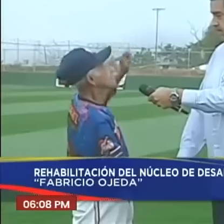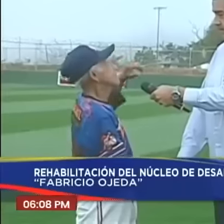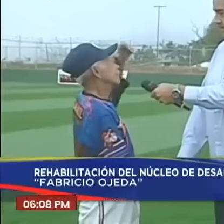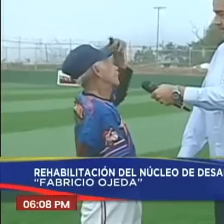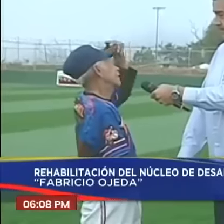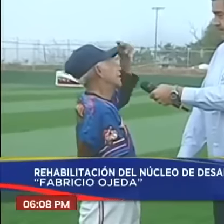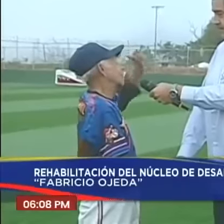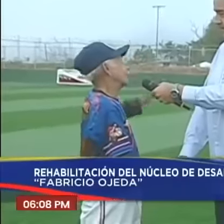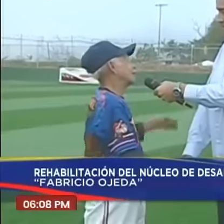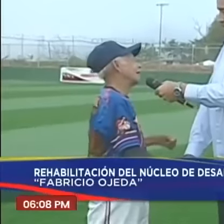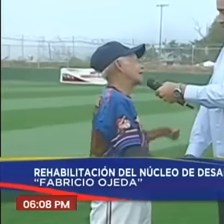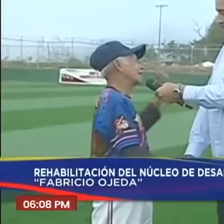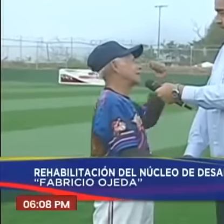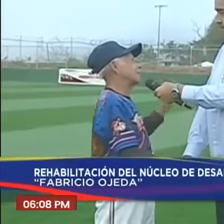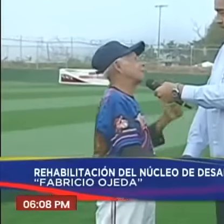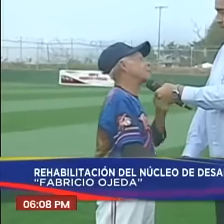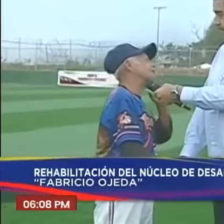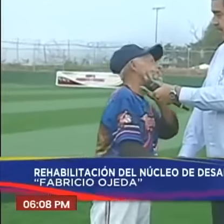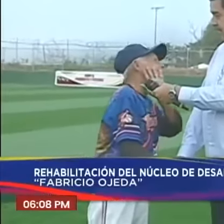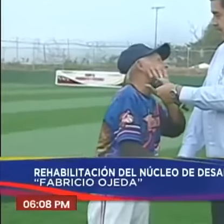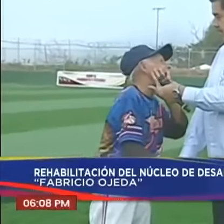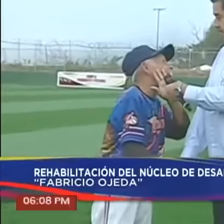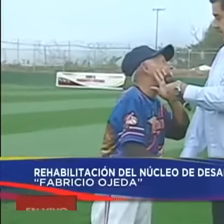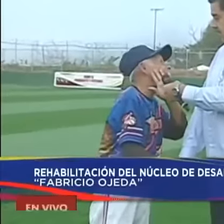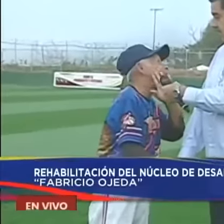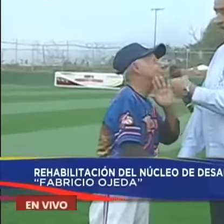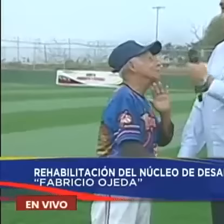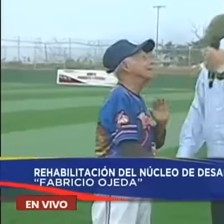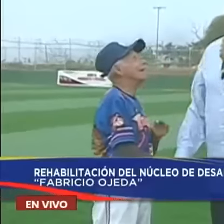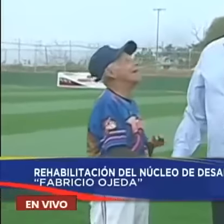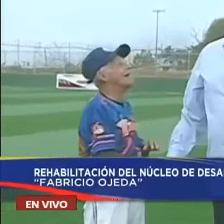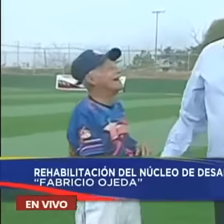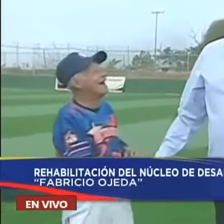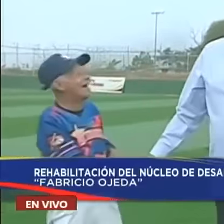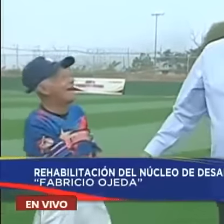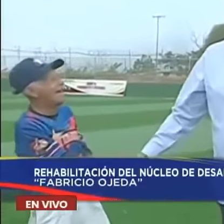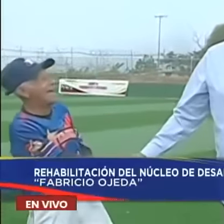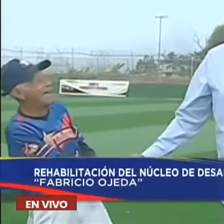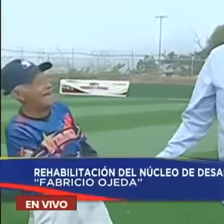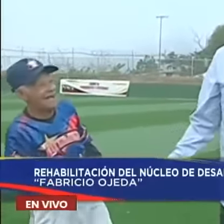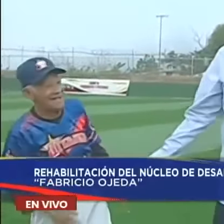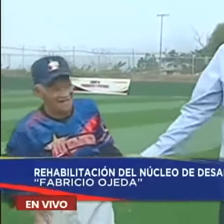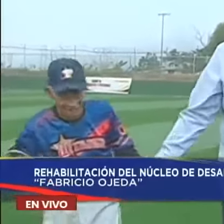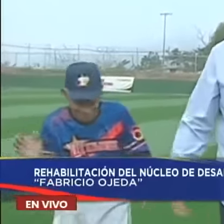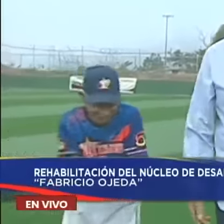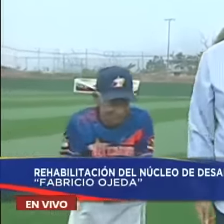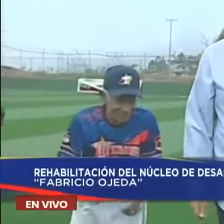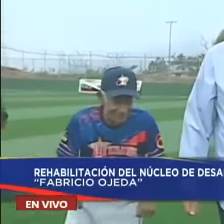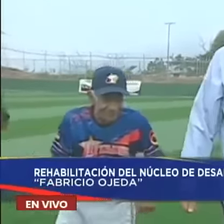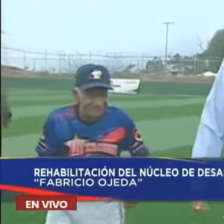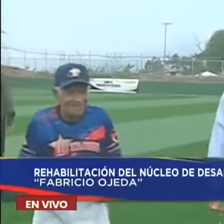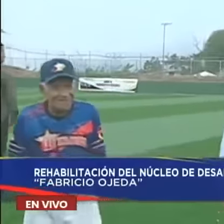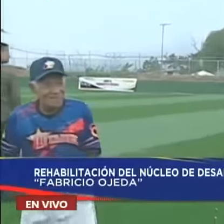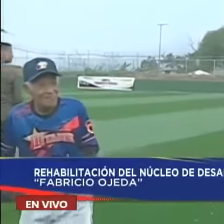así, con la melonota ya, que decía, ¿cómo le decían? Arrote. ¿Pero cómo sabes tú eso,